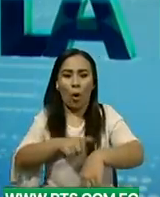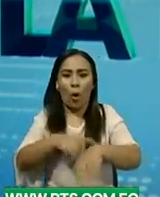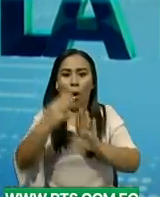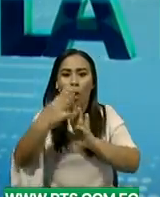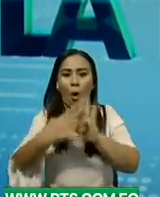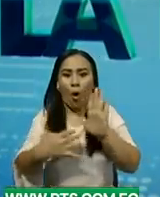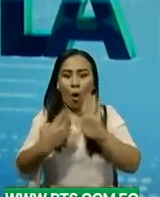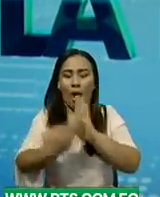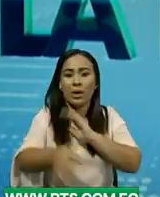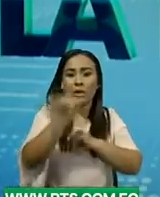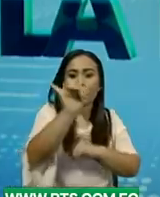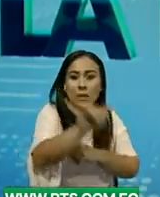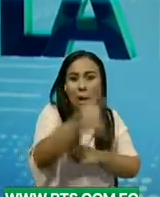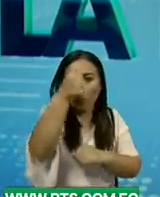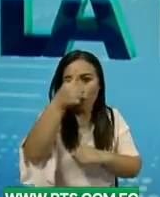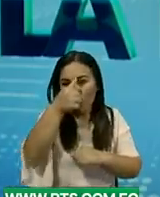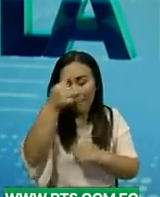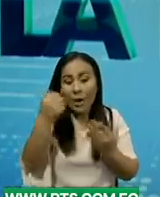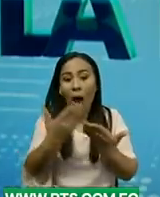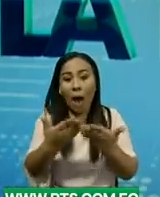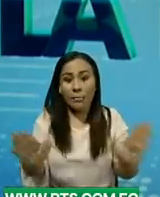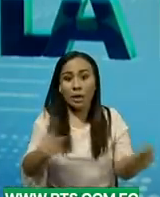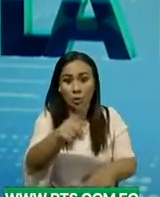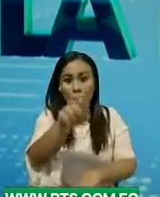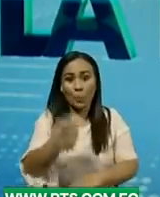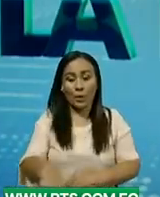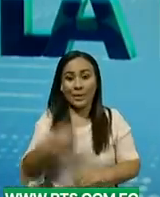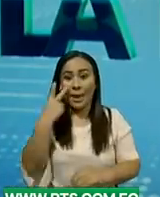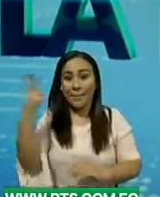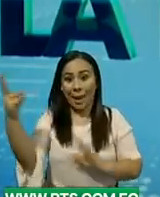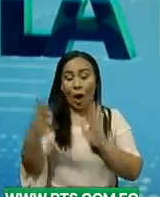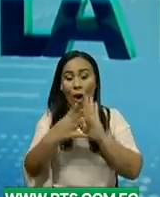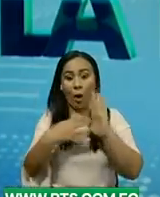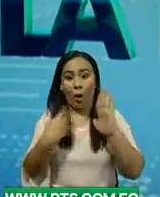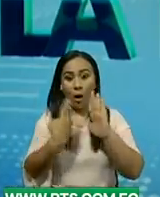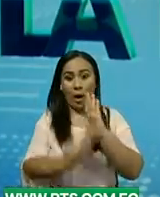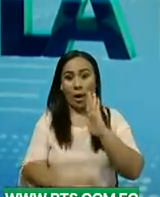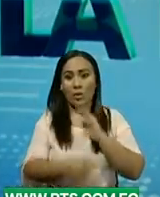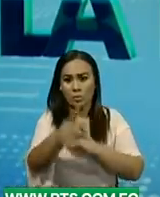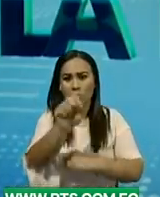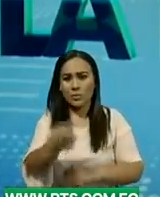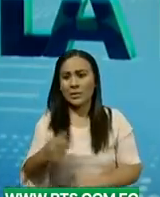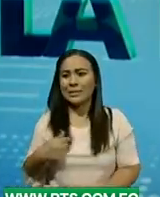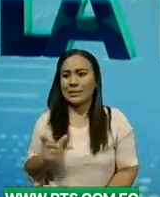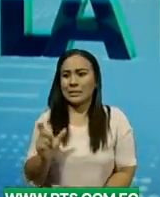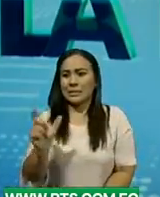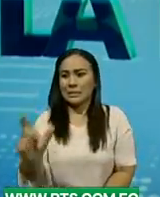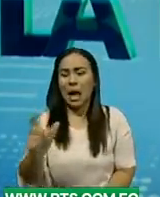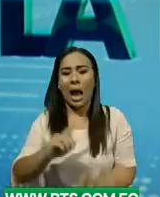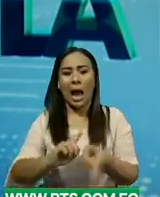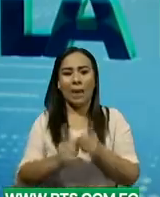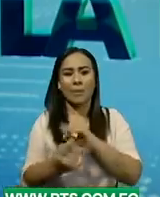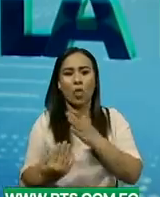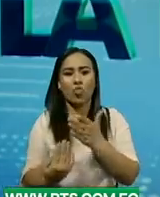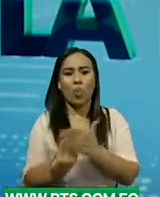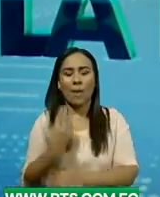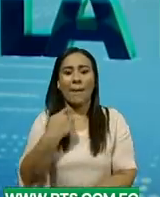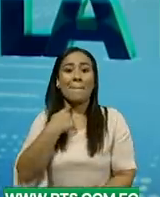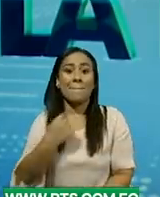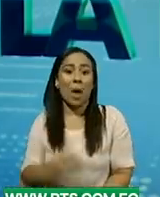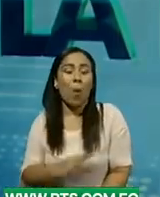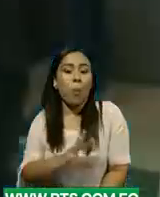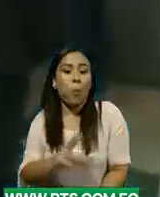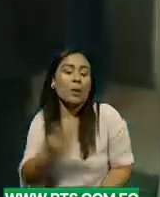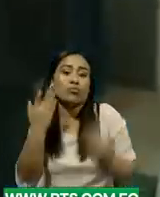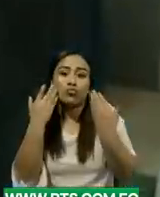pueda ejercer su derecho al voto. Conozca los horarios en los cuales podrá realizar su trámite este fin de semana.